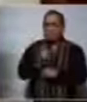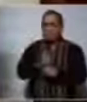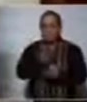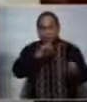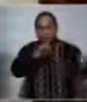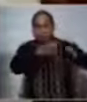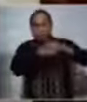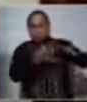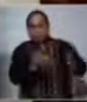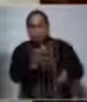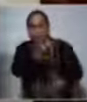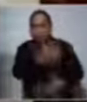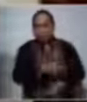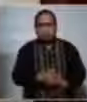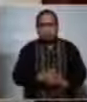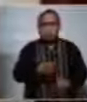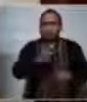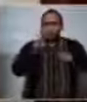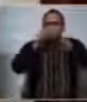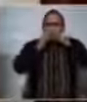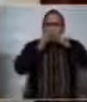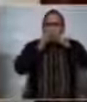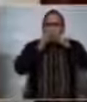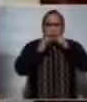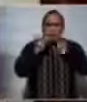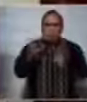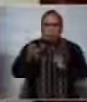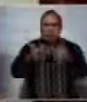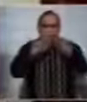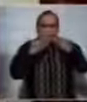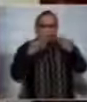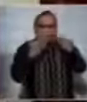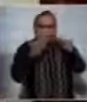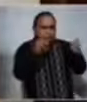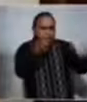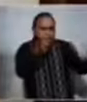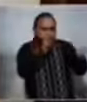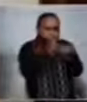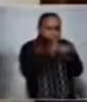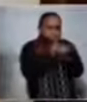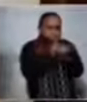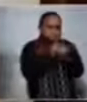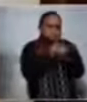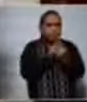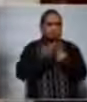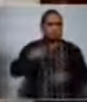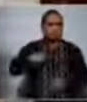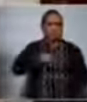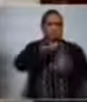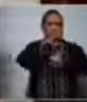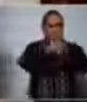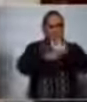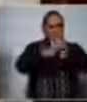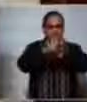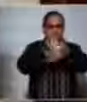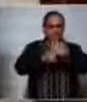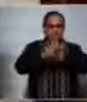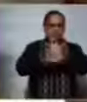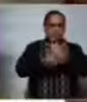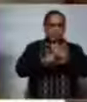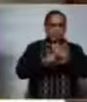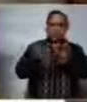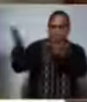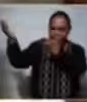que los medios, nosotros pasamos o teníamos un video donde se ve desde que llegan